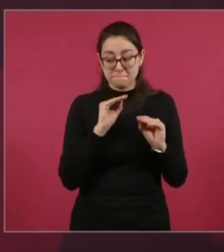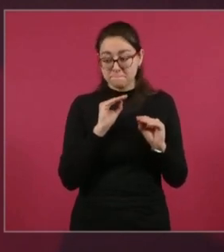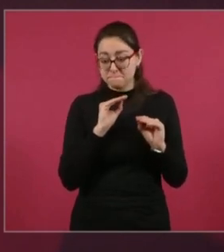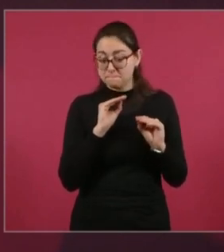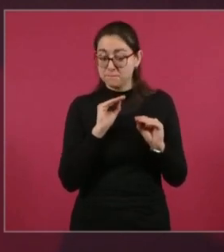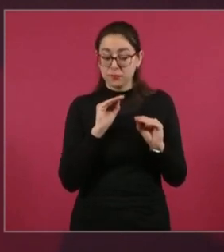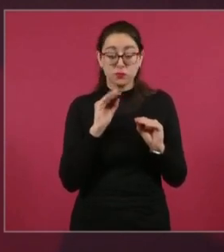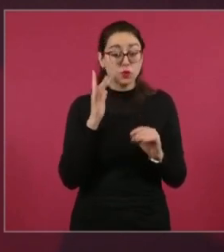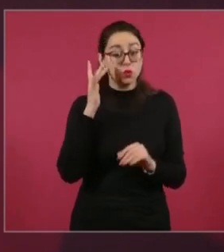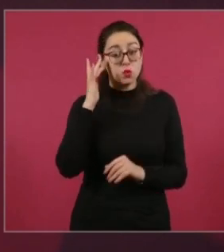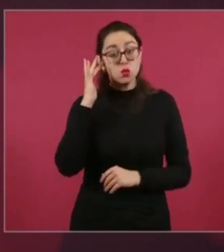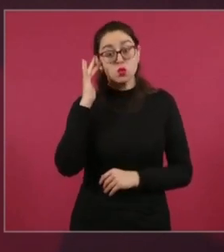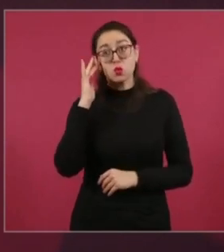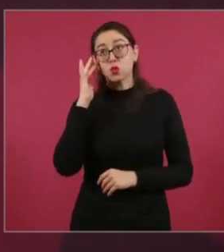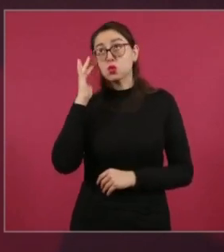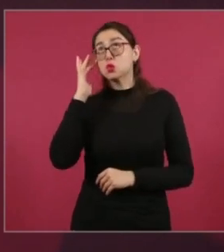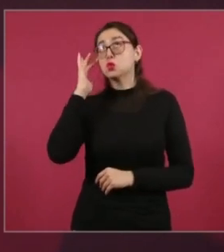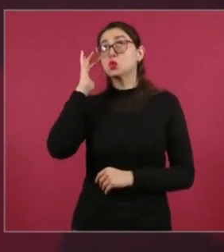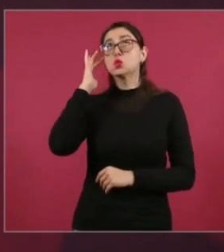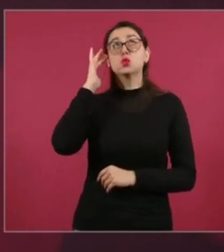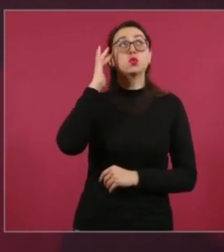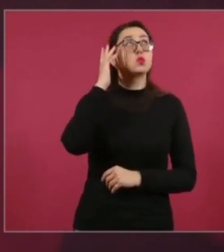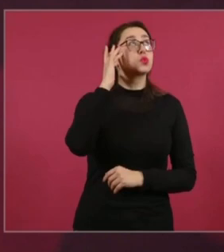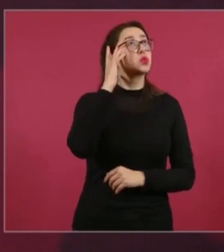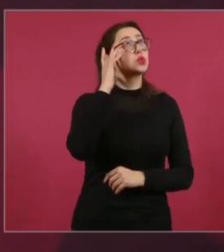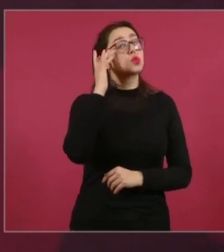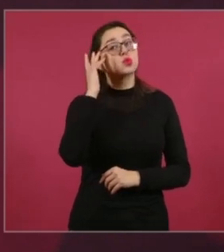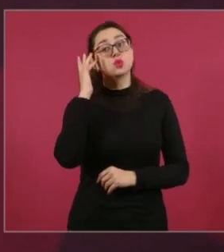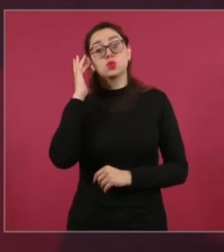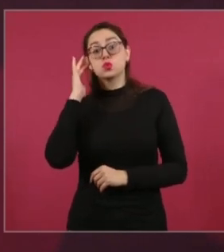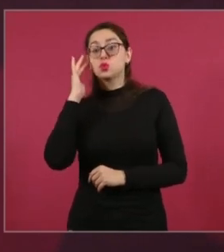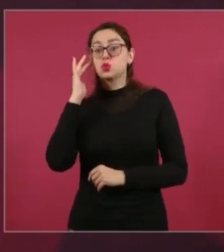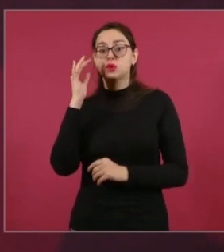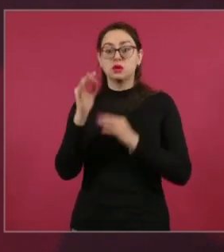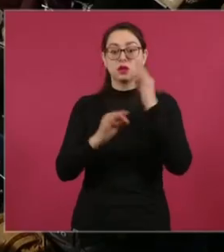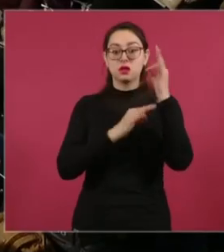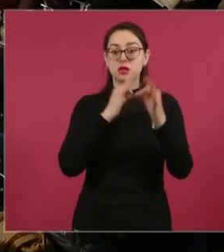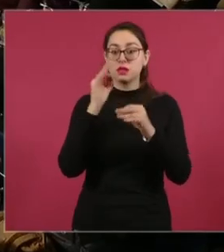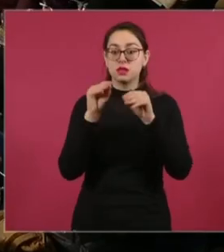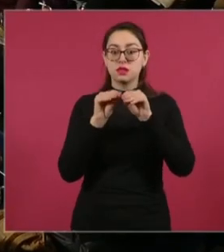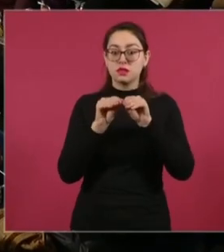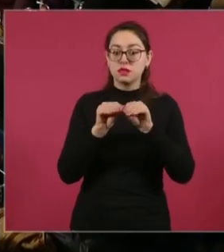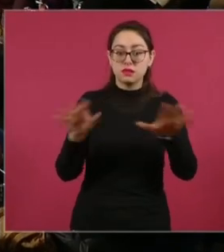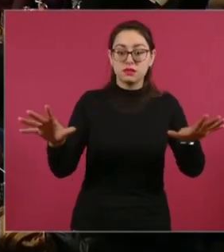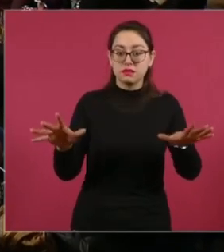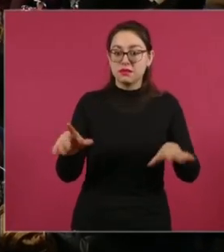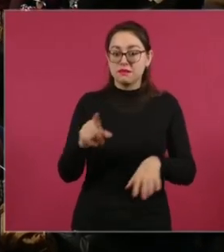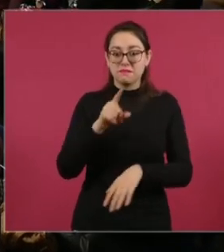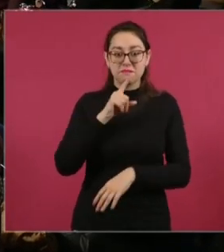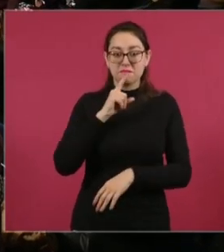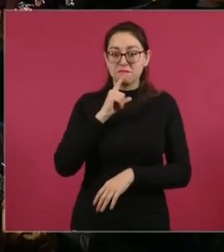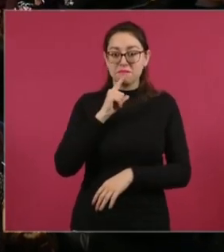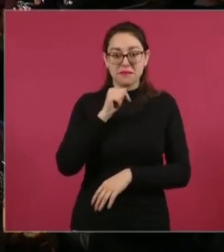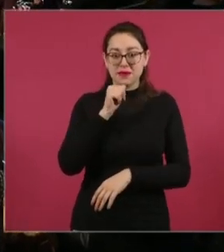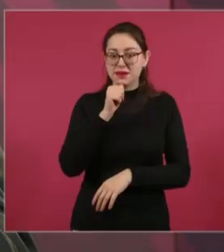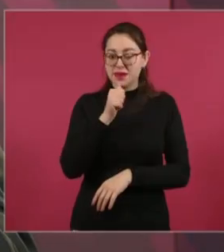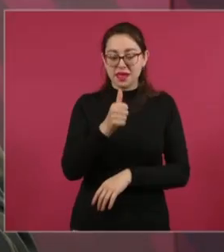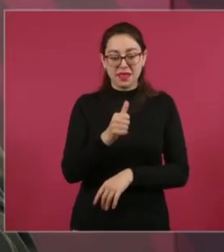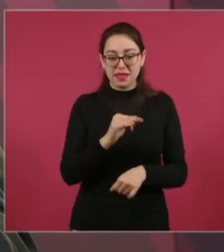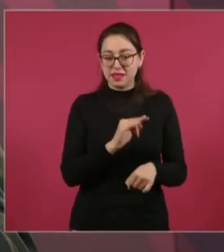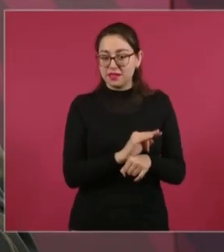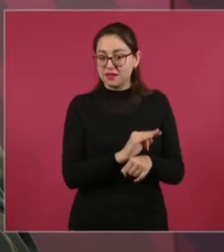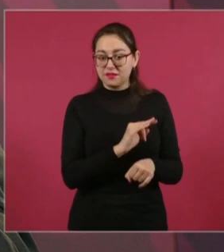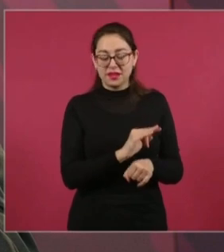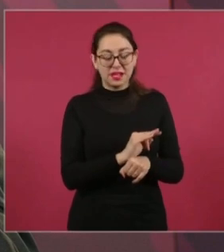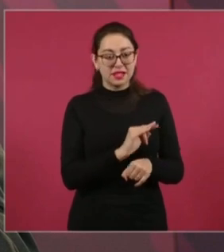nada, nadie defendió al presidente